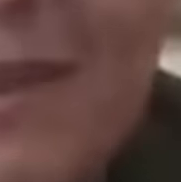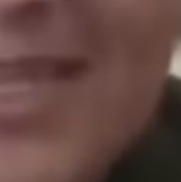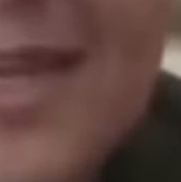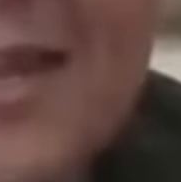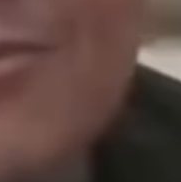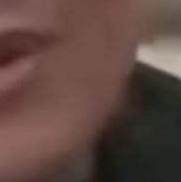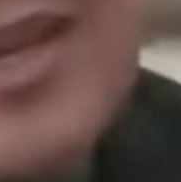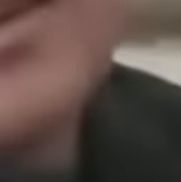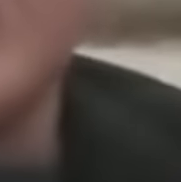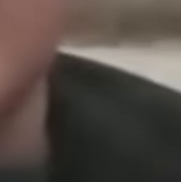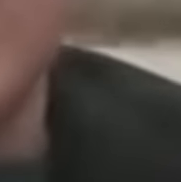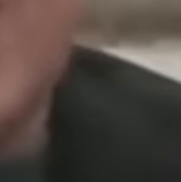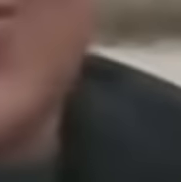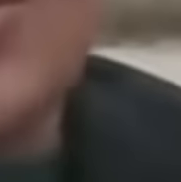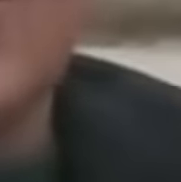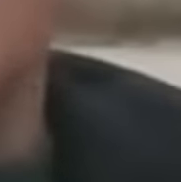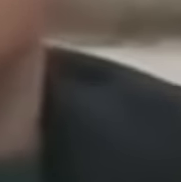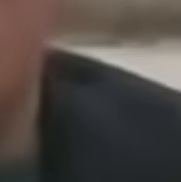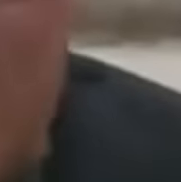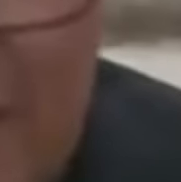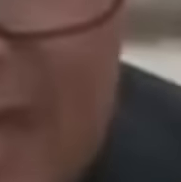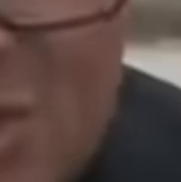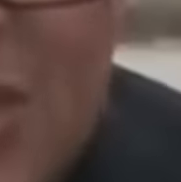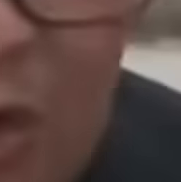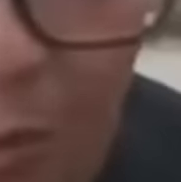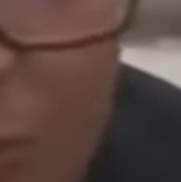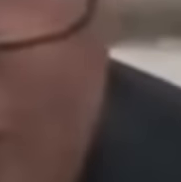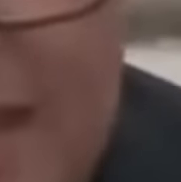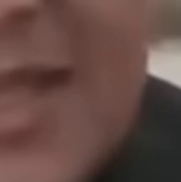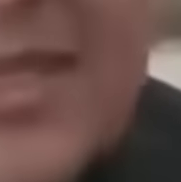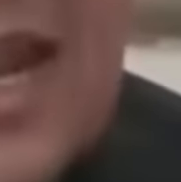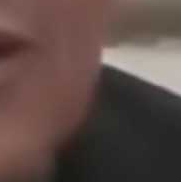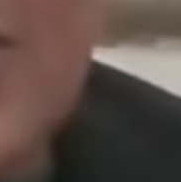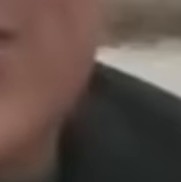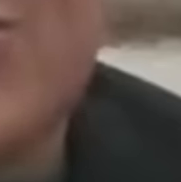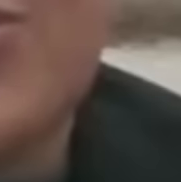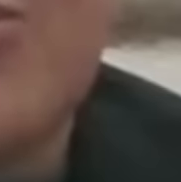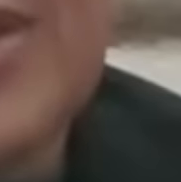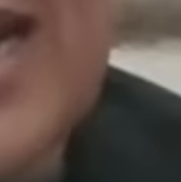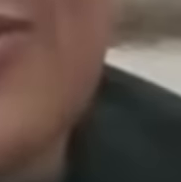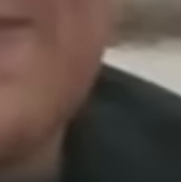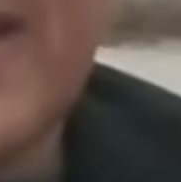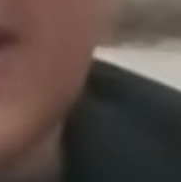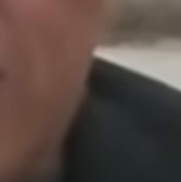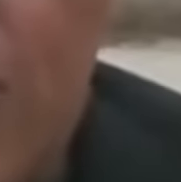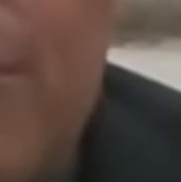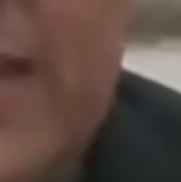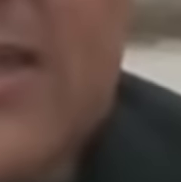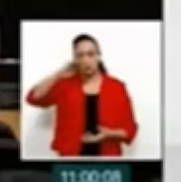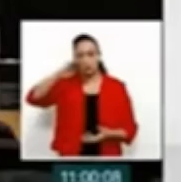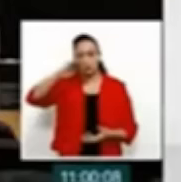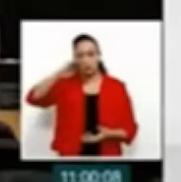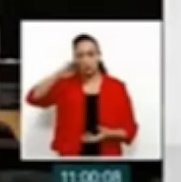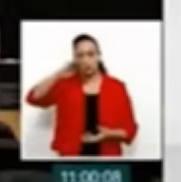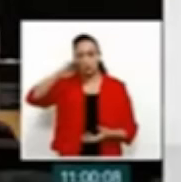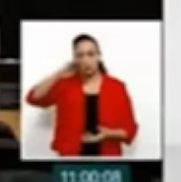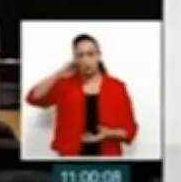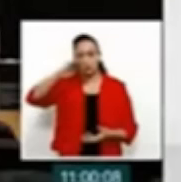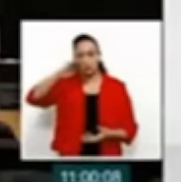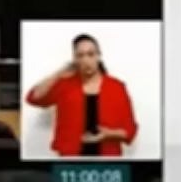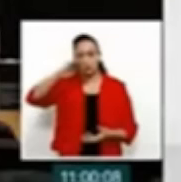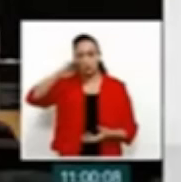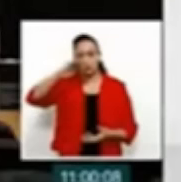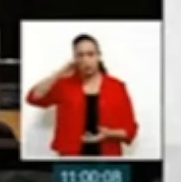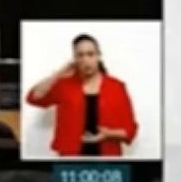sostienen más, porque las resoluciones son conforme a derecho. Y como muy bien dice la Corte en su comunicado, y lo comparte también la presidenta ahora en